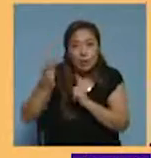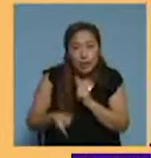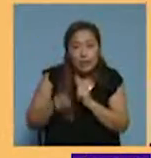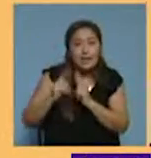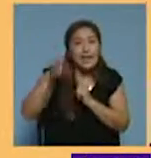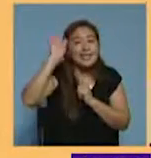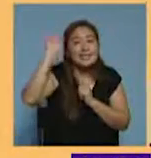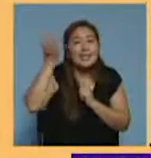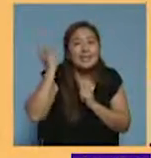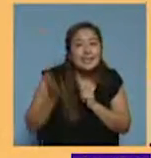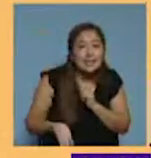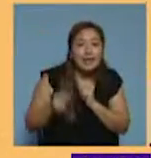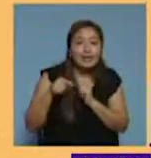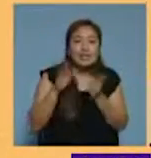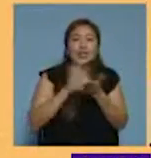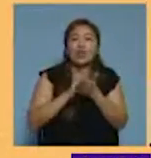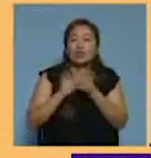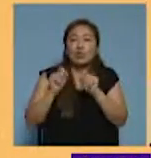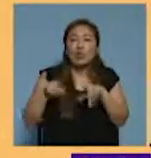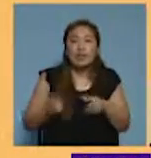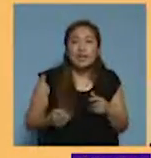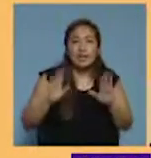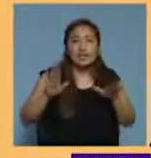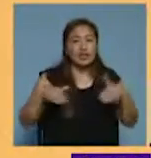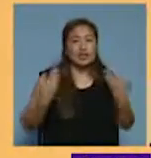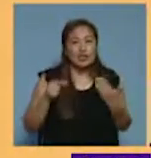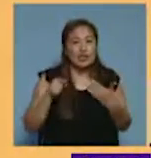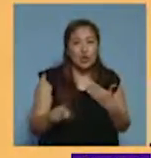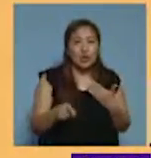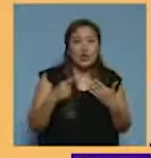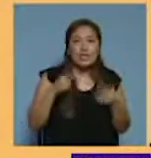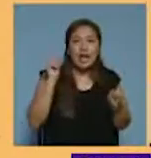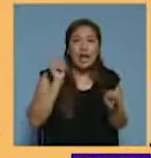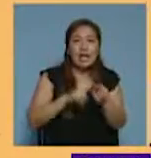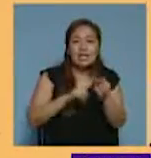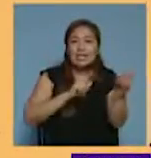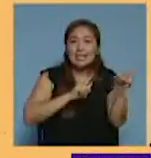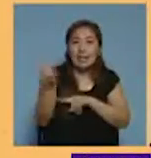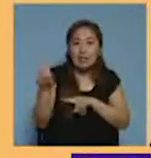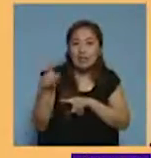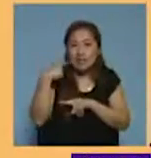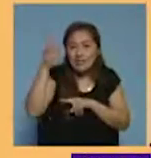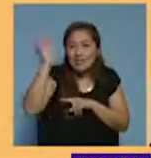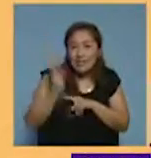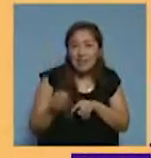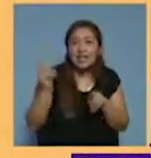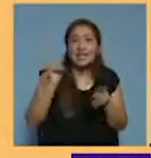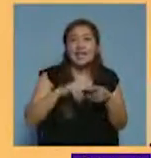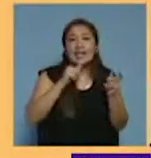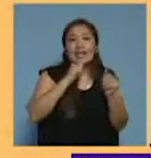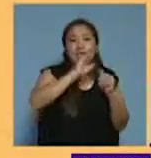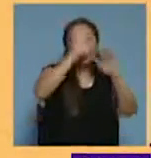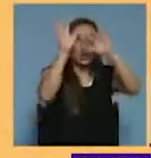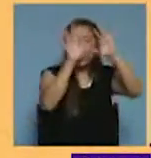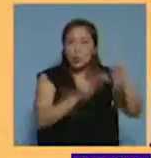tiene conciencia de aquello entonces la reacción debe ser casi inmediata en la quebrada porque el tiempo que tarda en caer